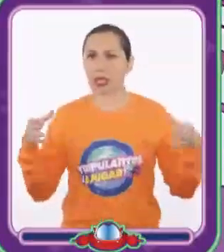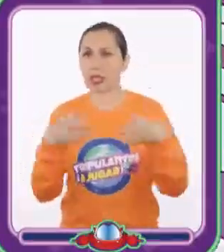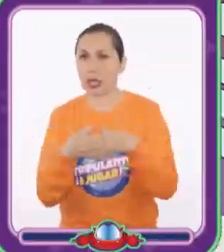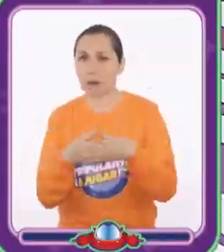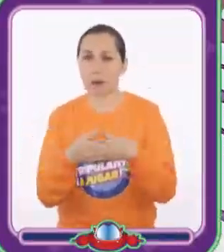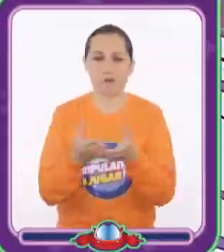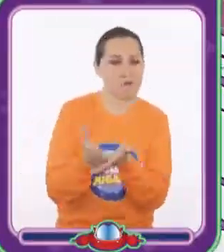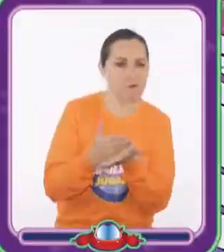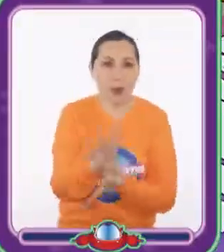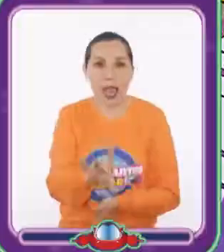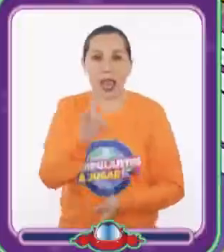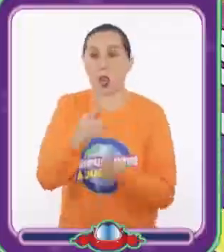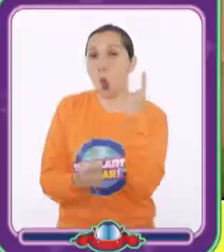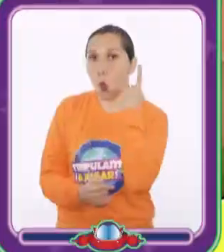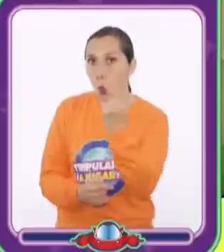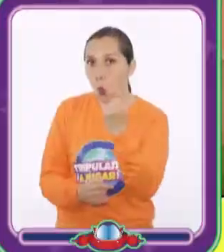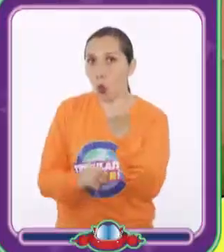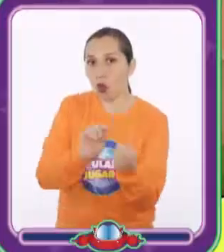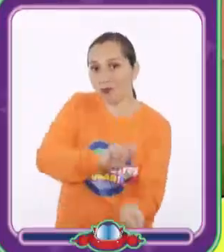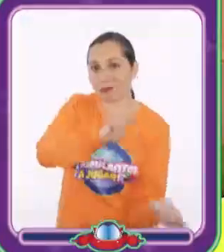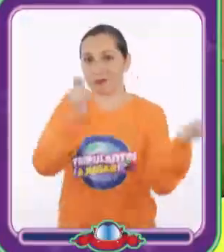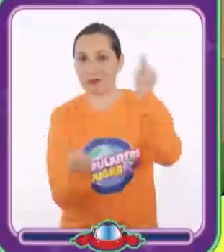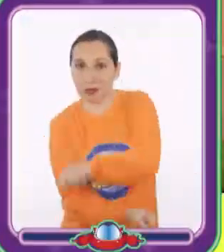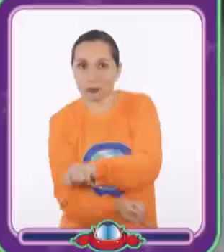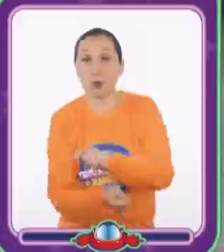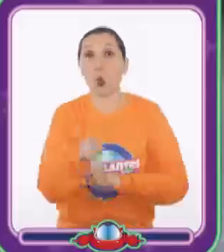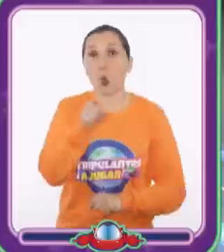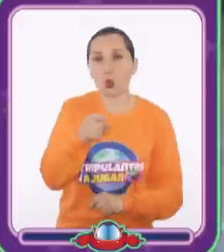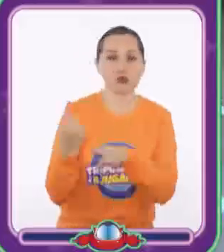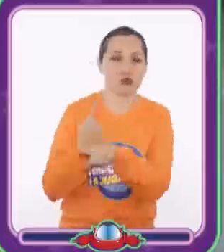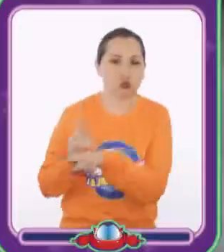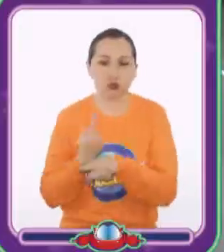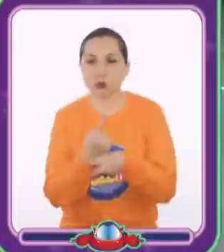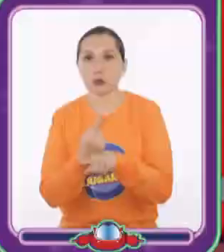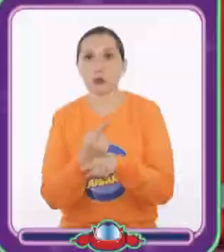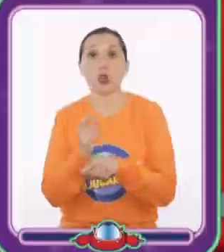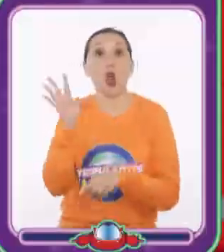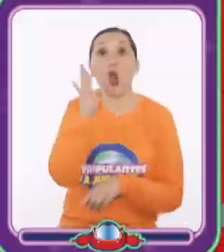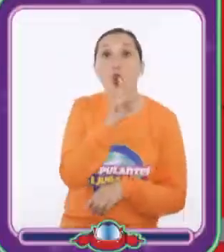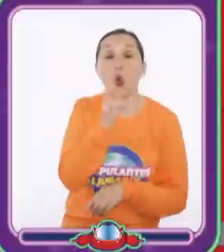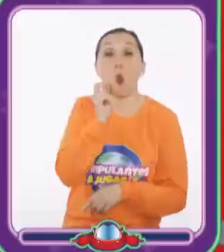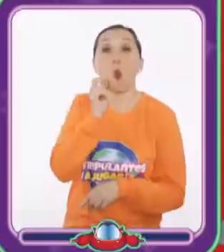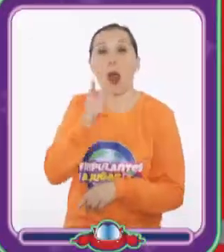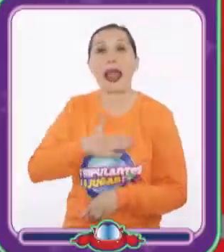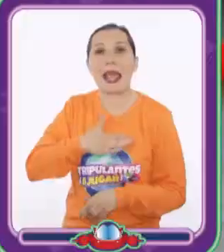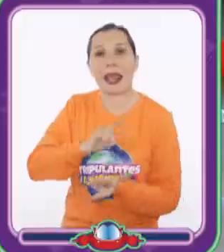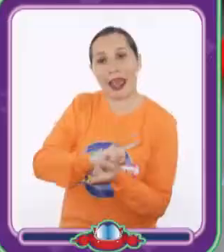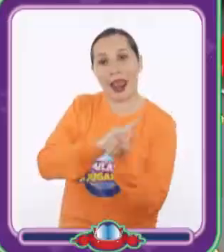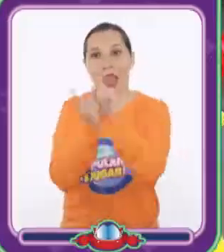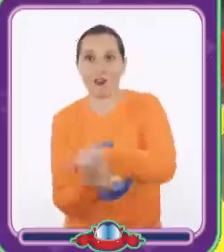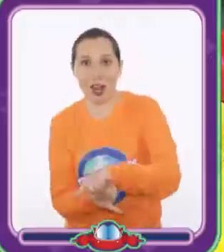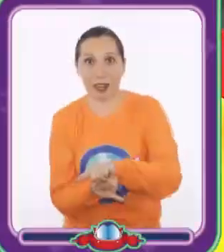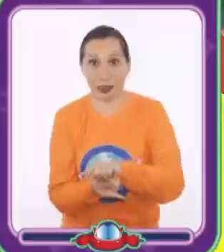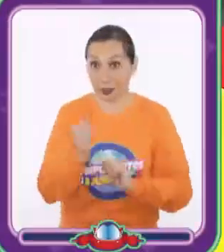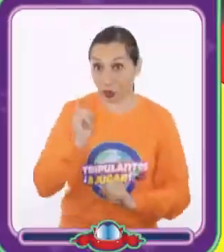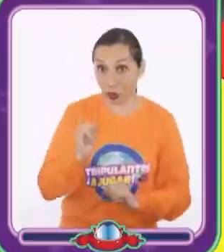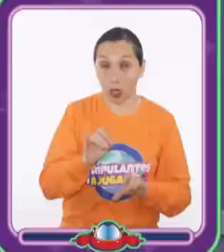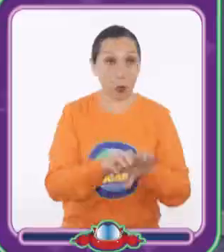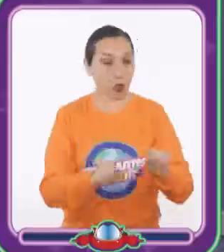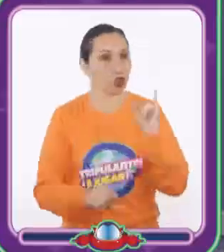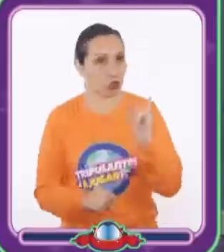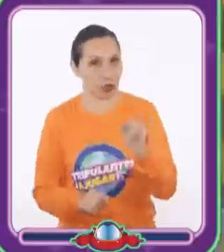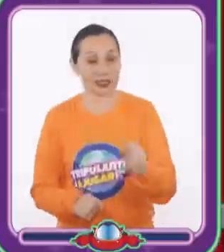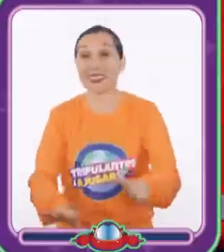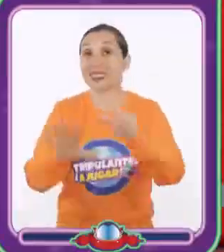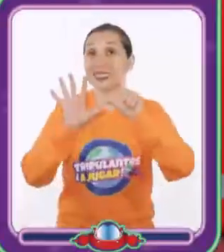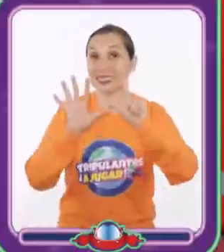trabajando en equipo, tendrán que elegir solo un cojín para dar vuelta. Y ustedes tendrán que conversar de qué color de cojín es el que quieren dar vuelta. ¿Les parece?